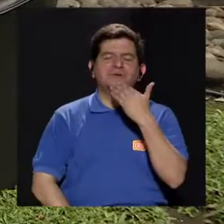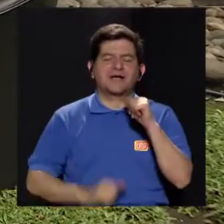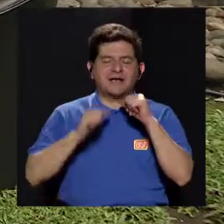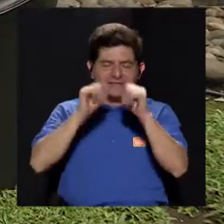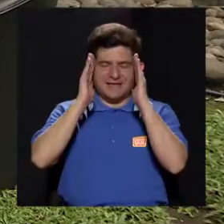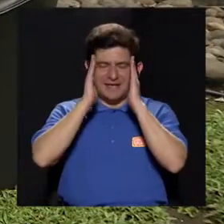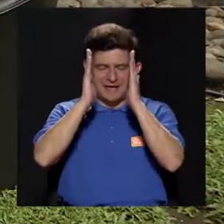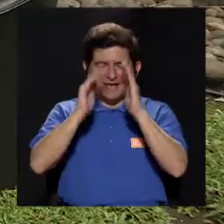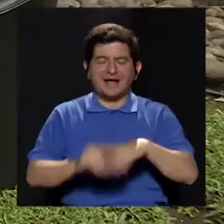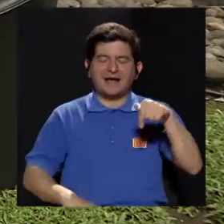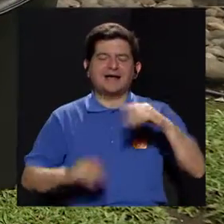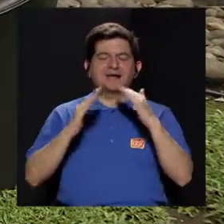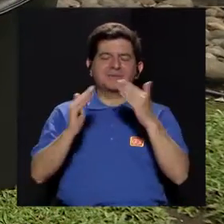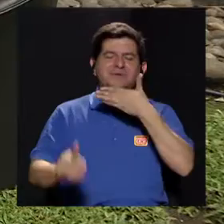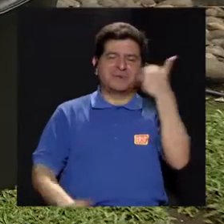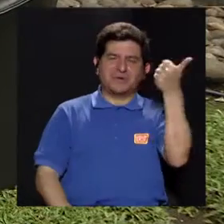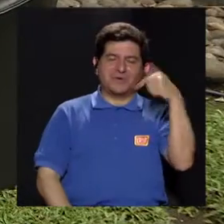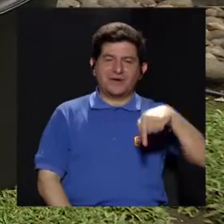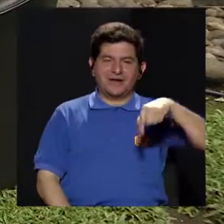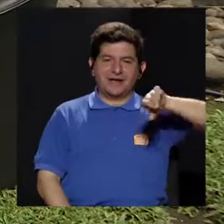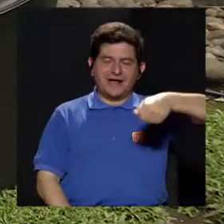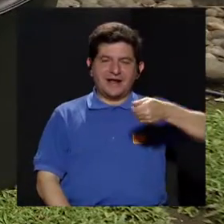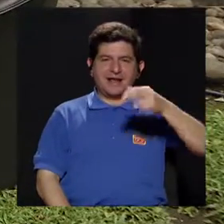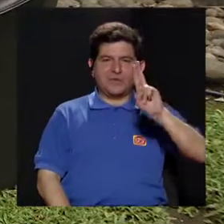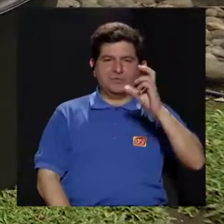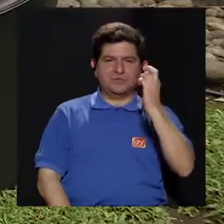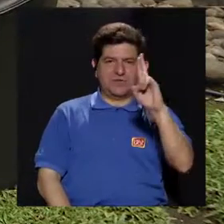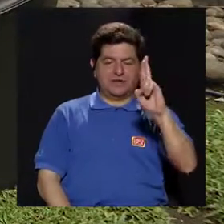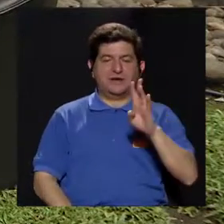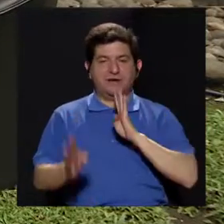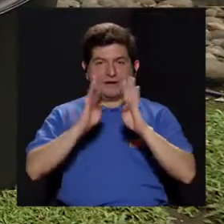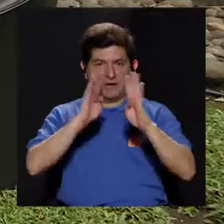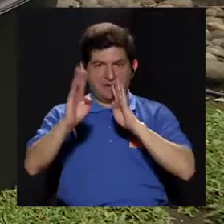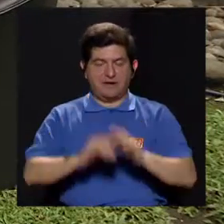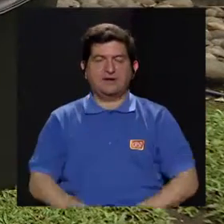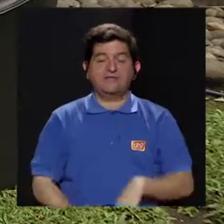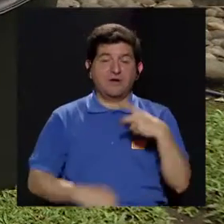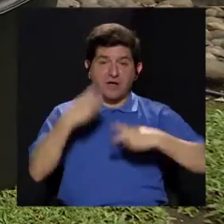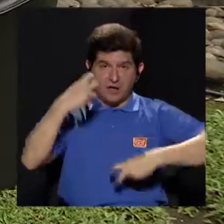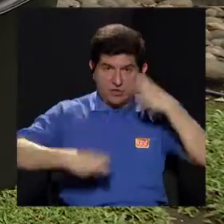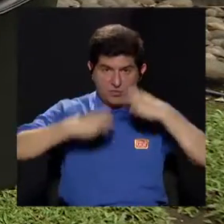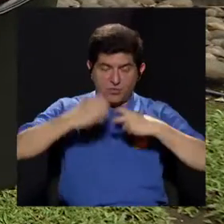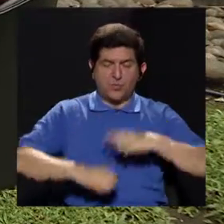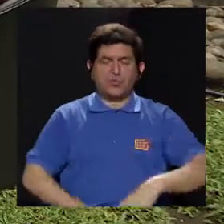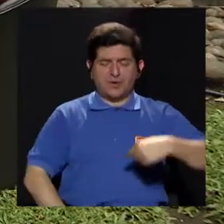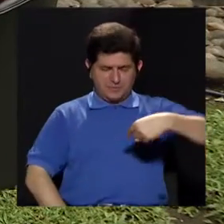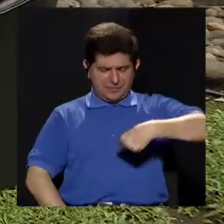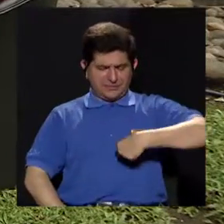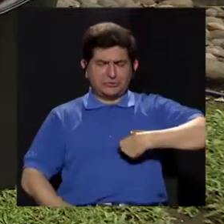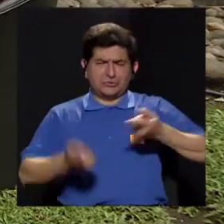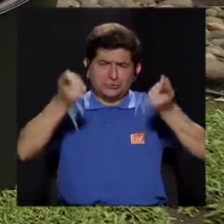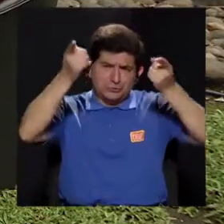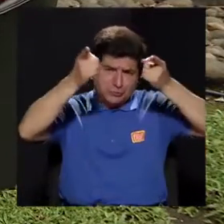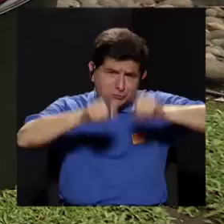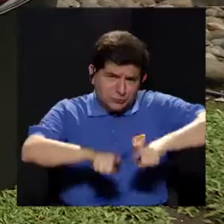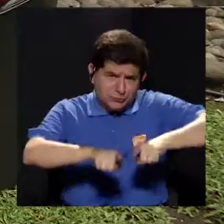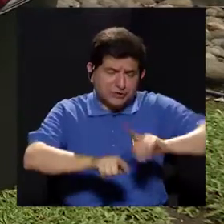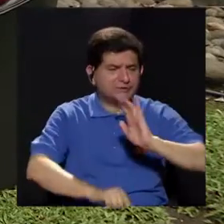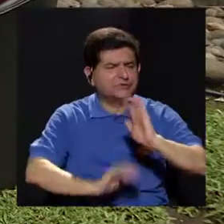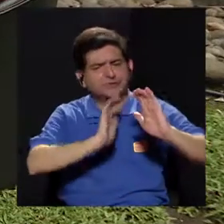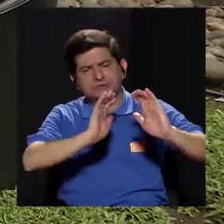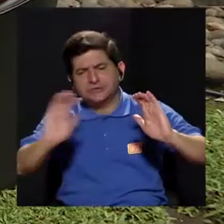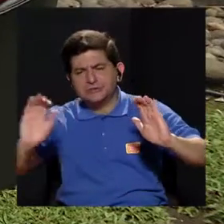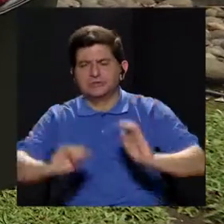Gracias por su sintonía, somos Vivir Mejor, aquí por su canal UCR y estamos conversando acerca de estos problemas digestivos que se pueden presentar en